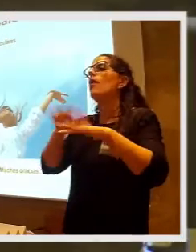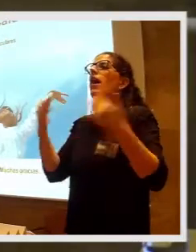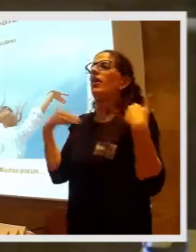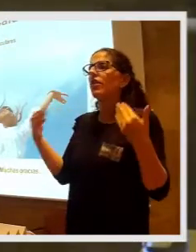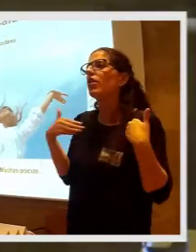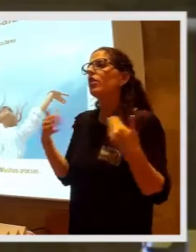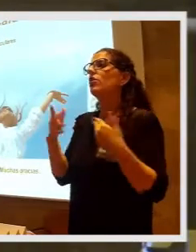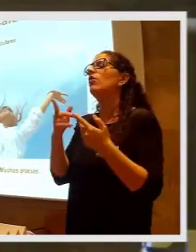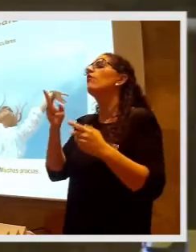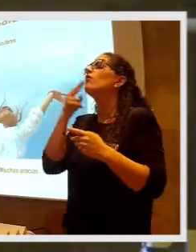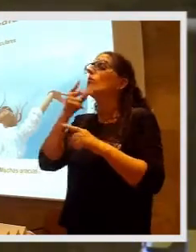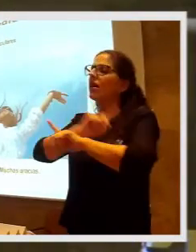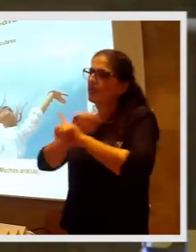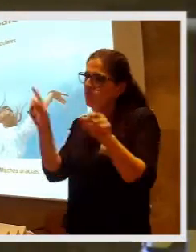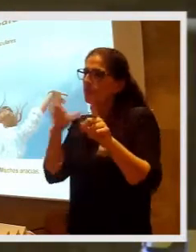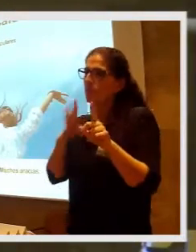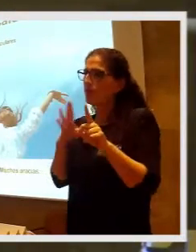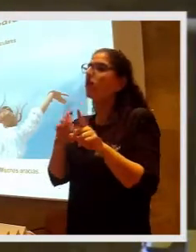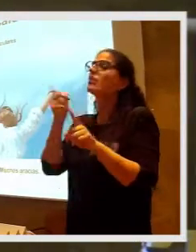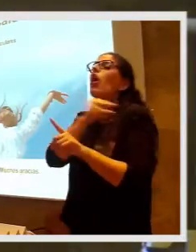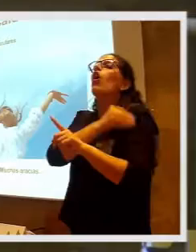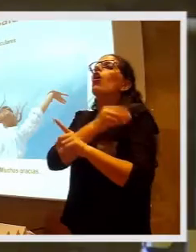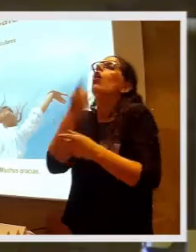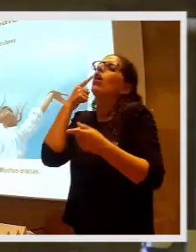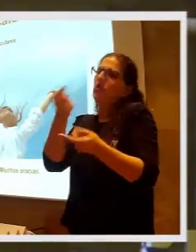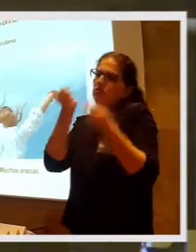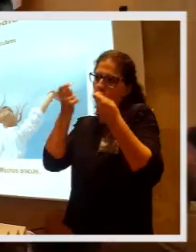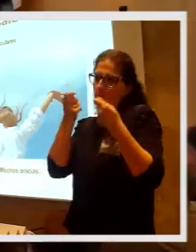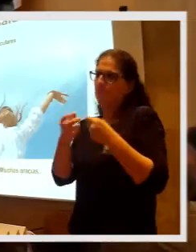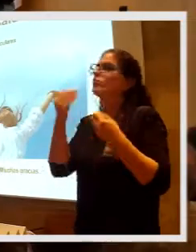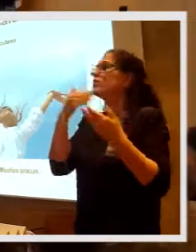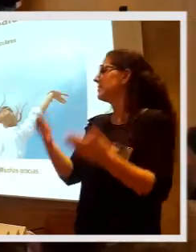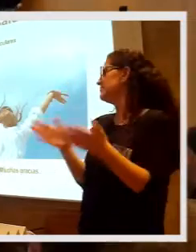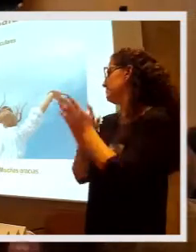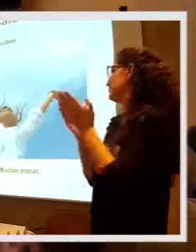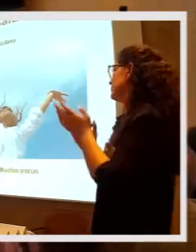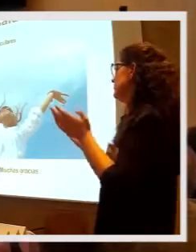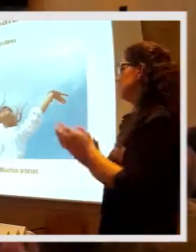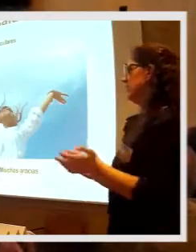supuesto no fumar y a si tomamos alcohol que sea de forma moderada. Muchísimas gracias.